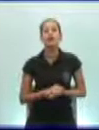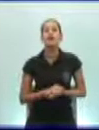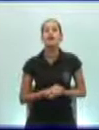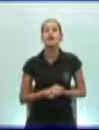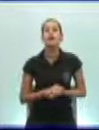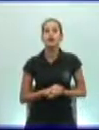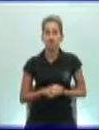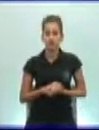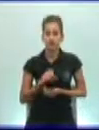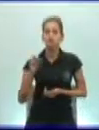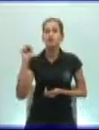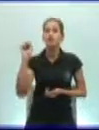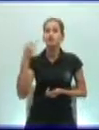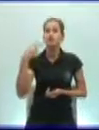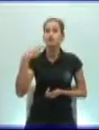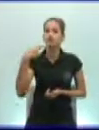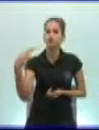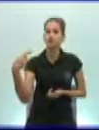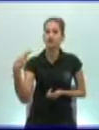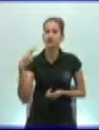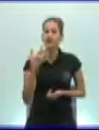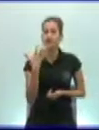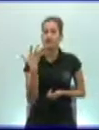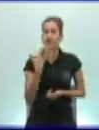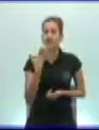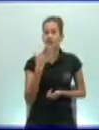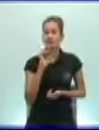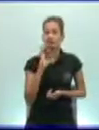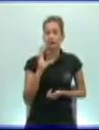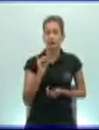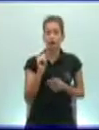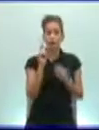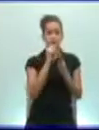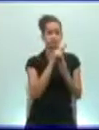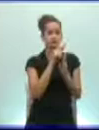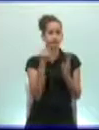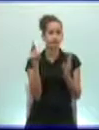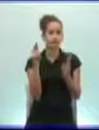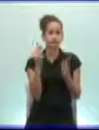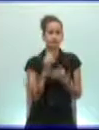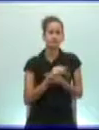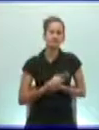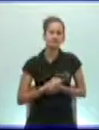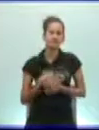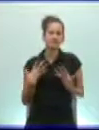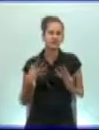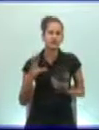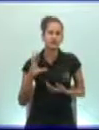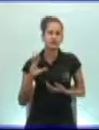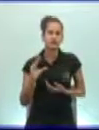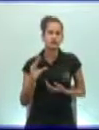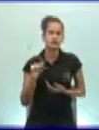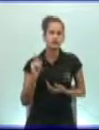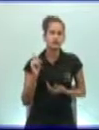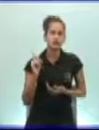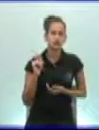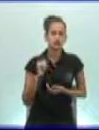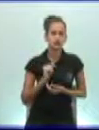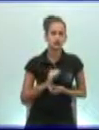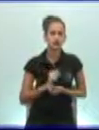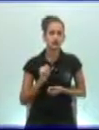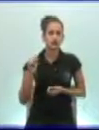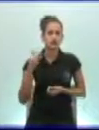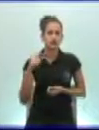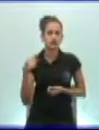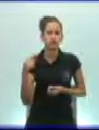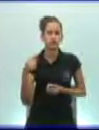sujeto de la oración, es de quien se habla en la oración. ¿Qué se dice del cruel mayoral? Que